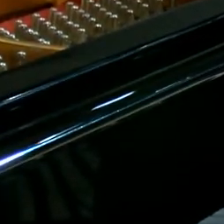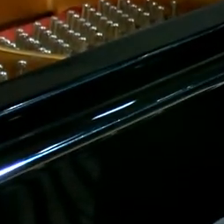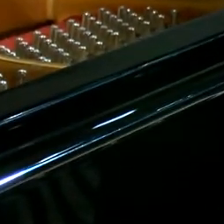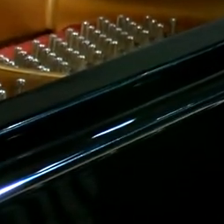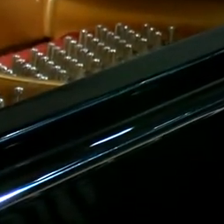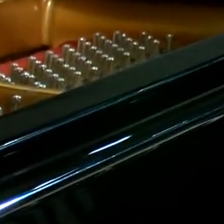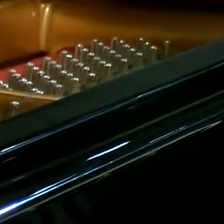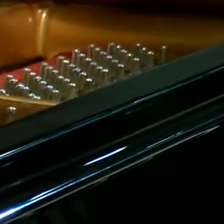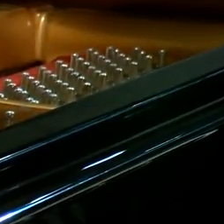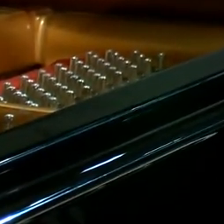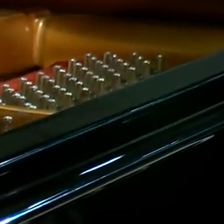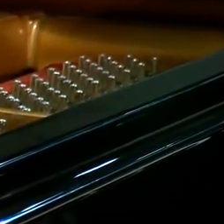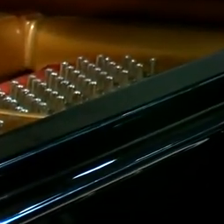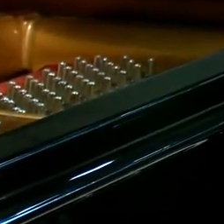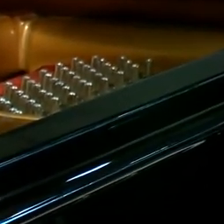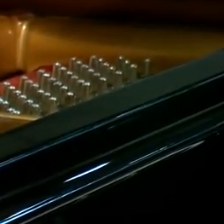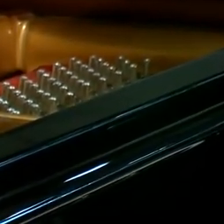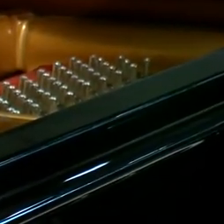ah